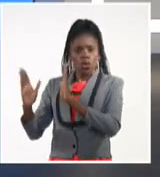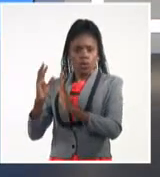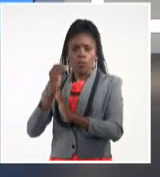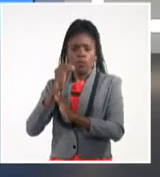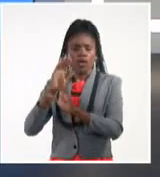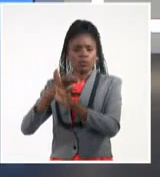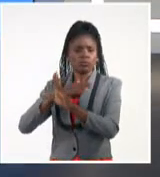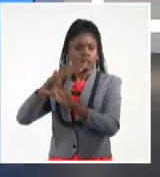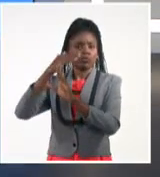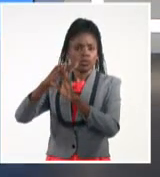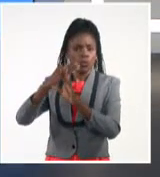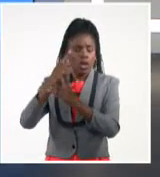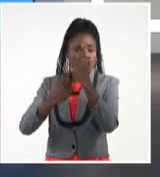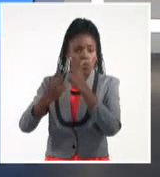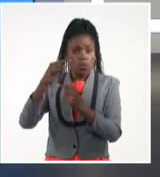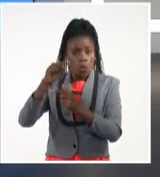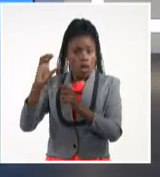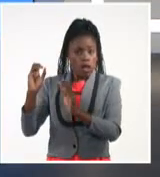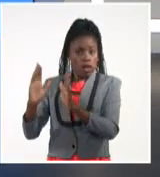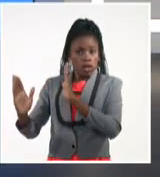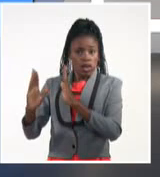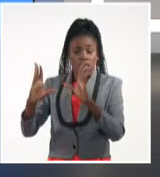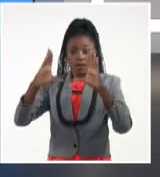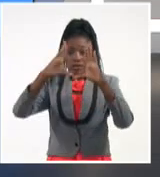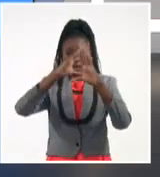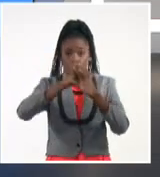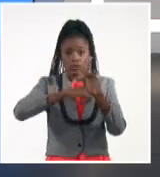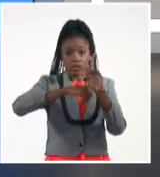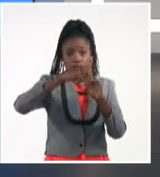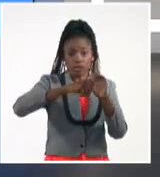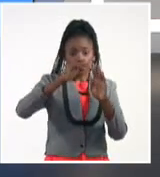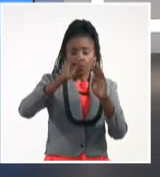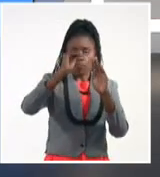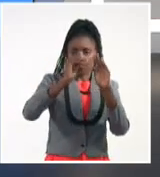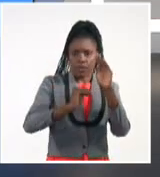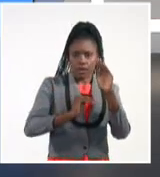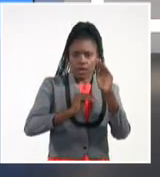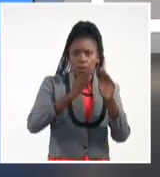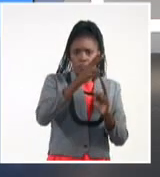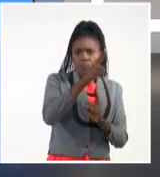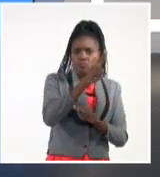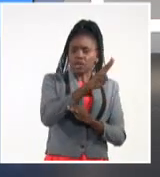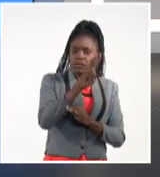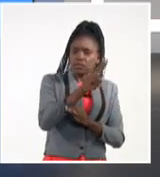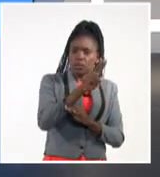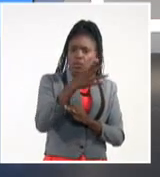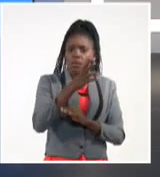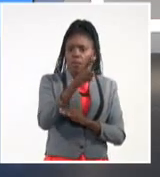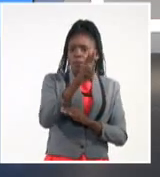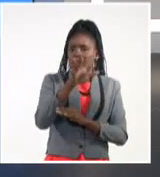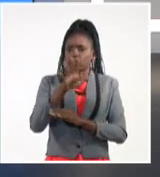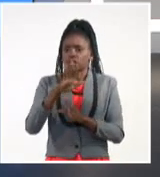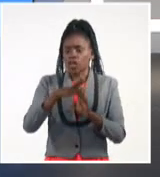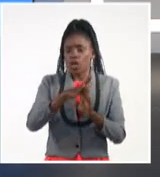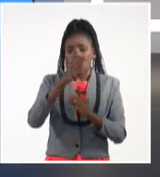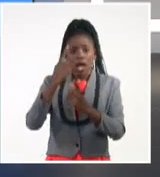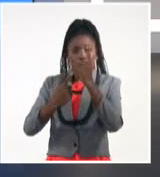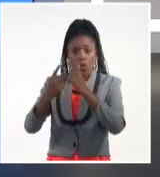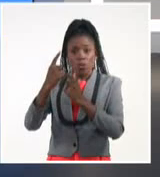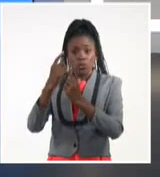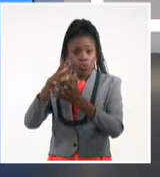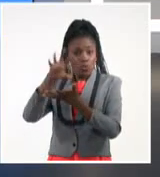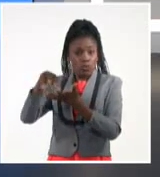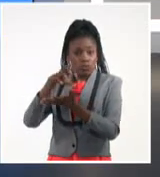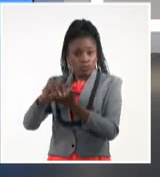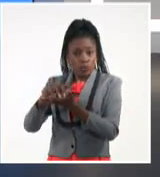superior en algún punto de esta región. En la noche, las temperaturas descendiendo estarán entre los 22 y 25 grados en gran parte del territorio